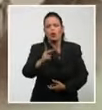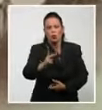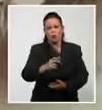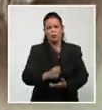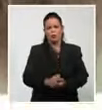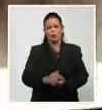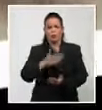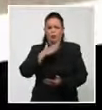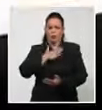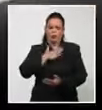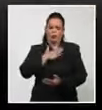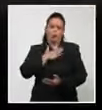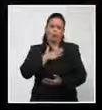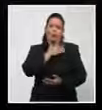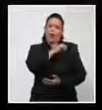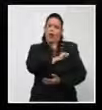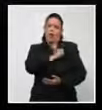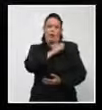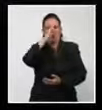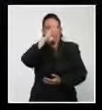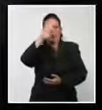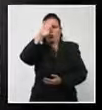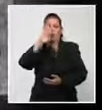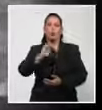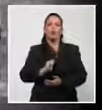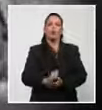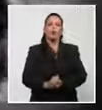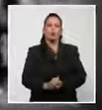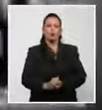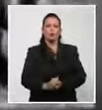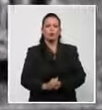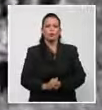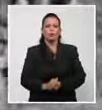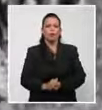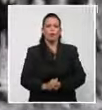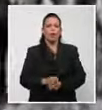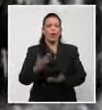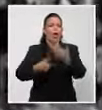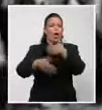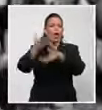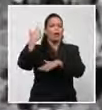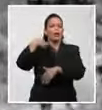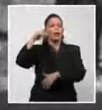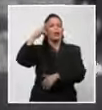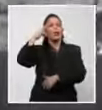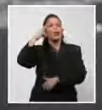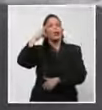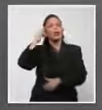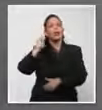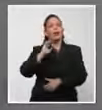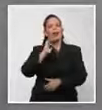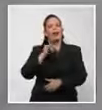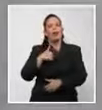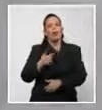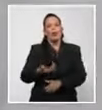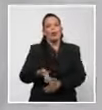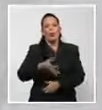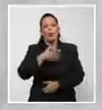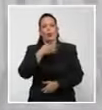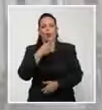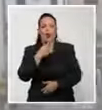Le elogiaron su coraje y apego a la ley. Dicen que era como si por donde los hombres tienen corazón, tuviera él